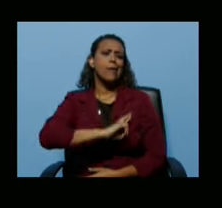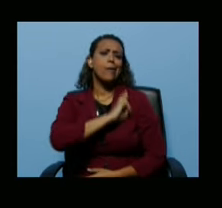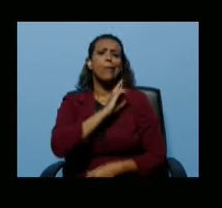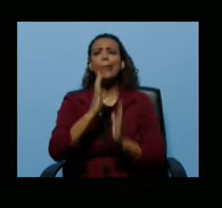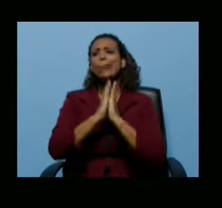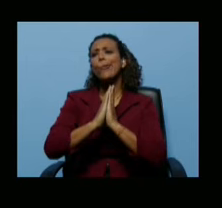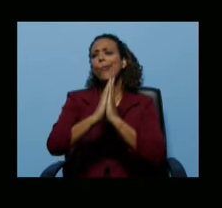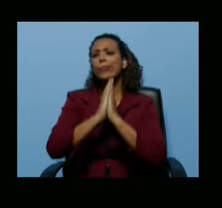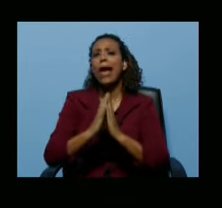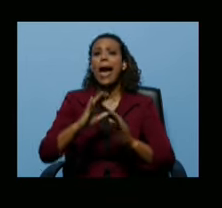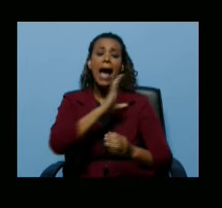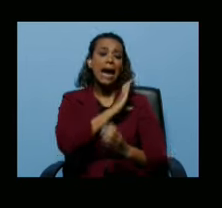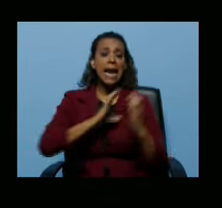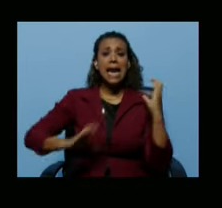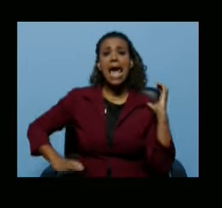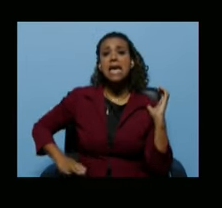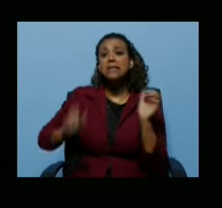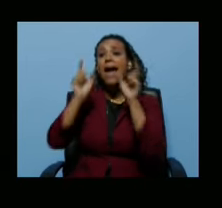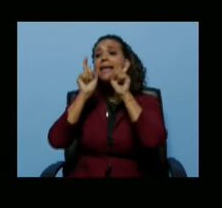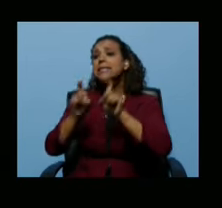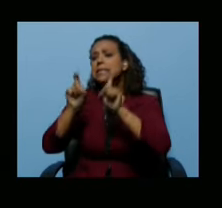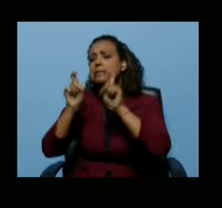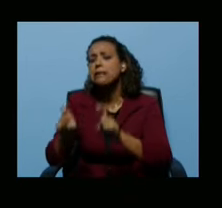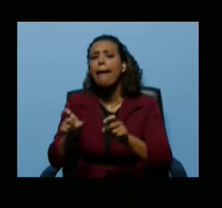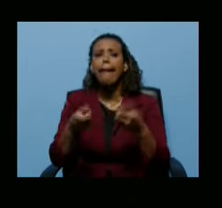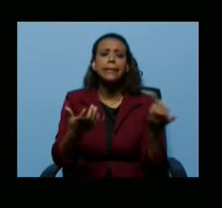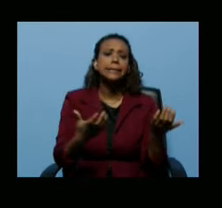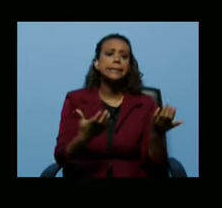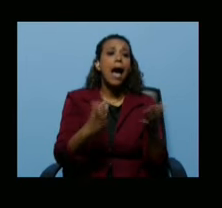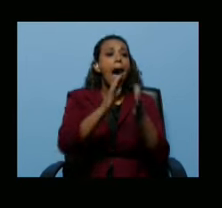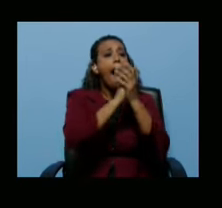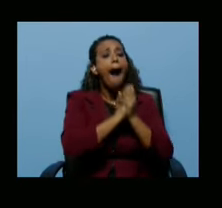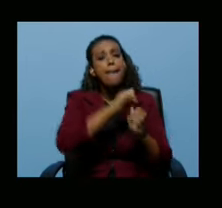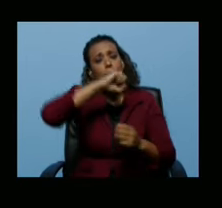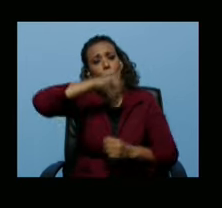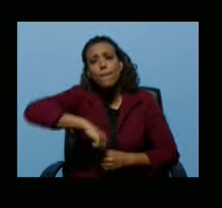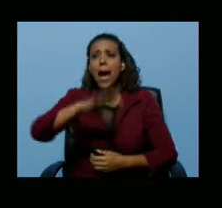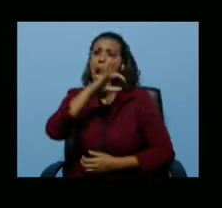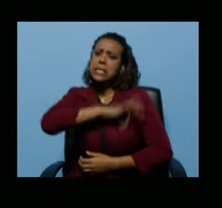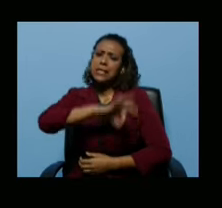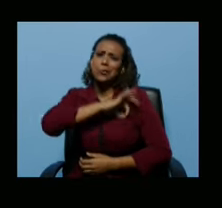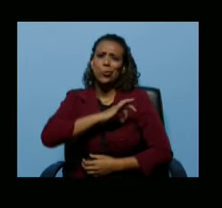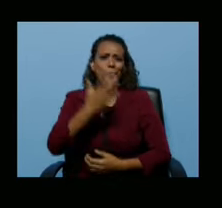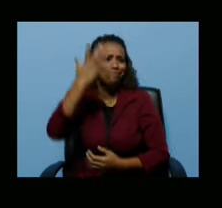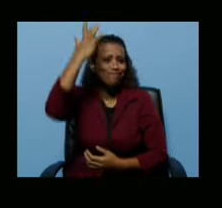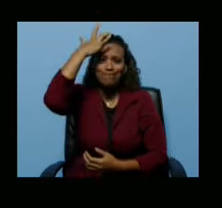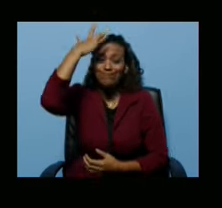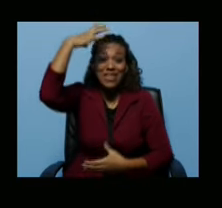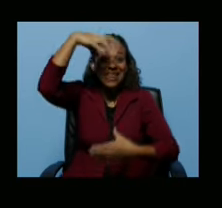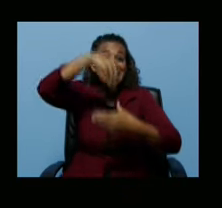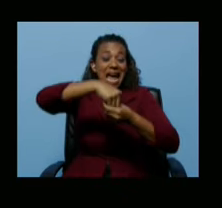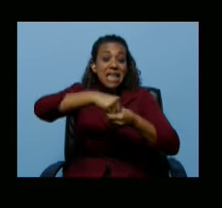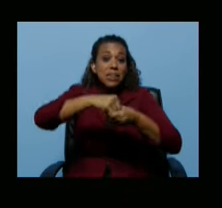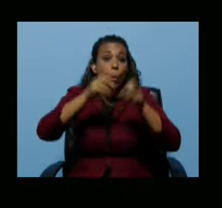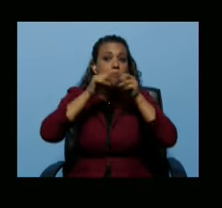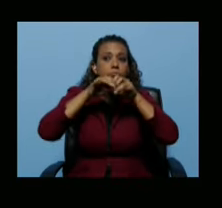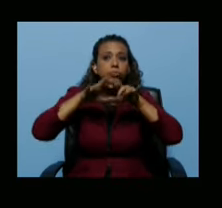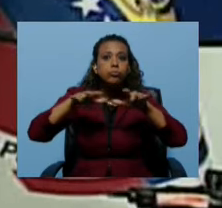Por ejemplo, Iglesia Cristiana Bajo Tu Enseñanza, Amemos al Señor, era la fachada, pero dentro de los grupos lo que se